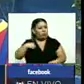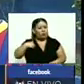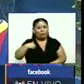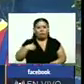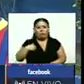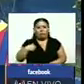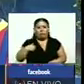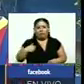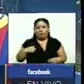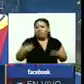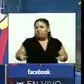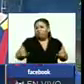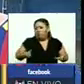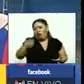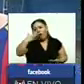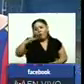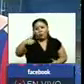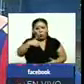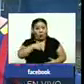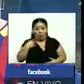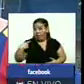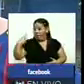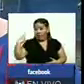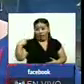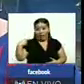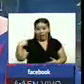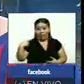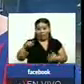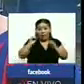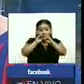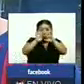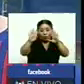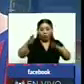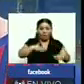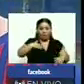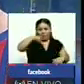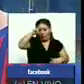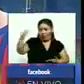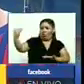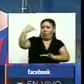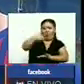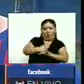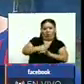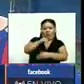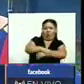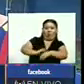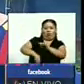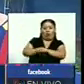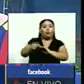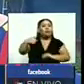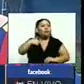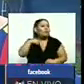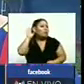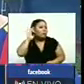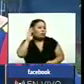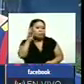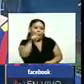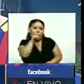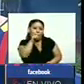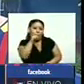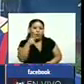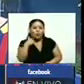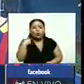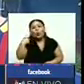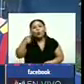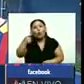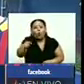que, digamos, ayer me fueron a traer en la madrugada a mi trabajo, ¿va? Entonces yo trabajaba de vigilante privado, bueno, de abrir portón